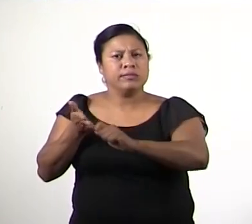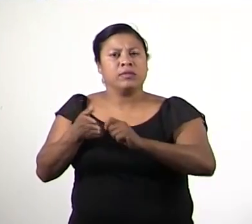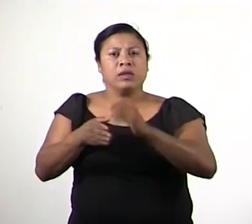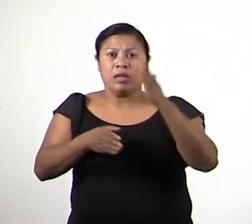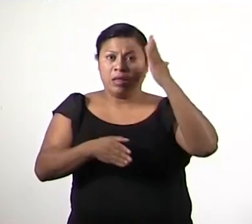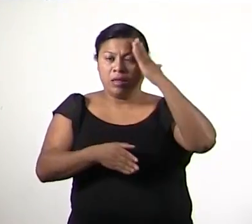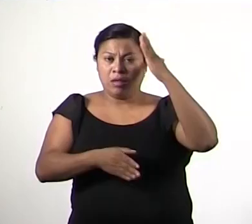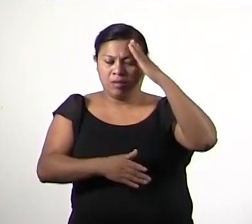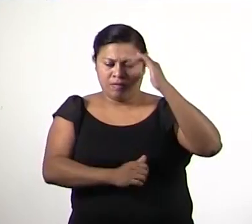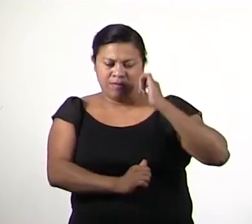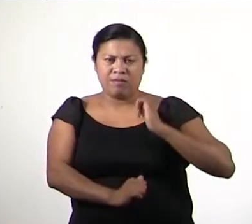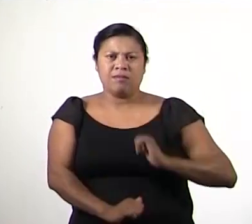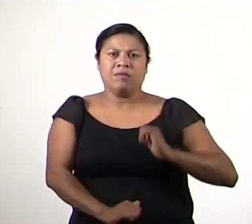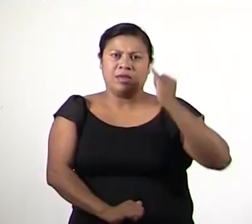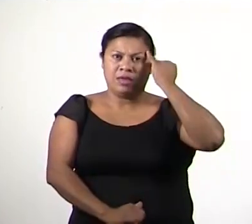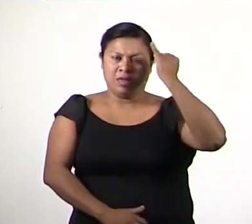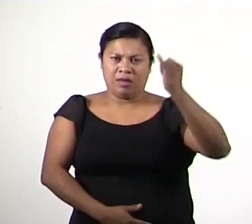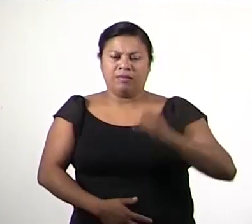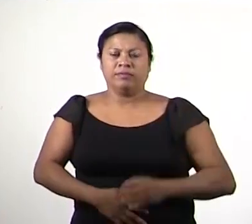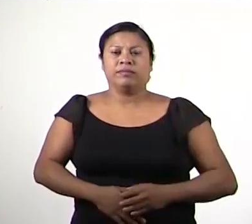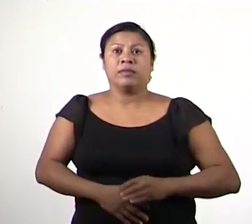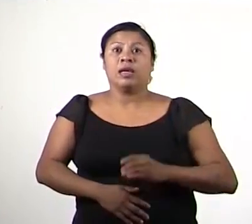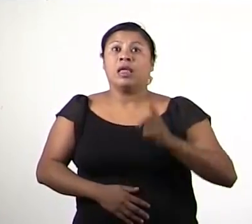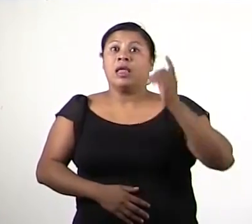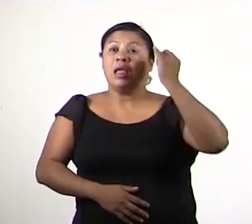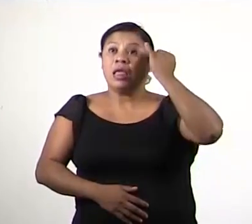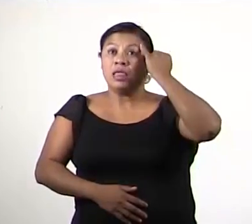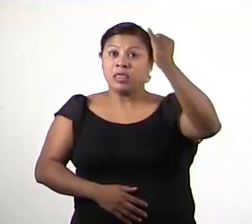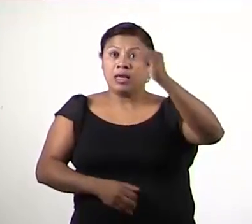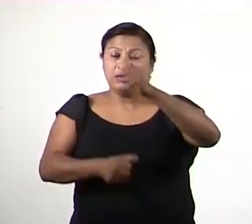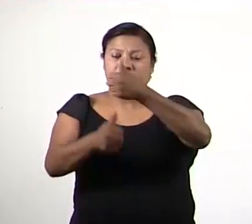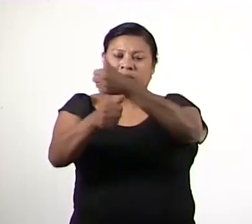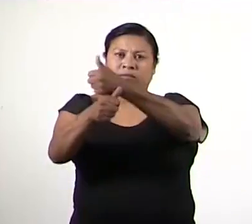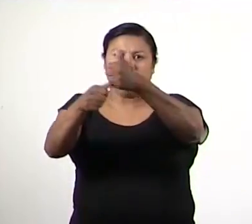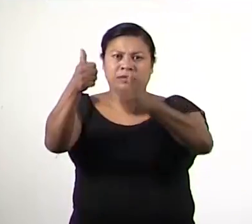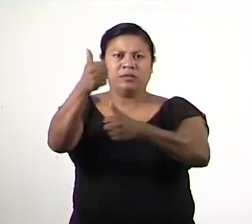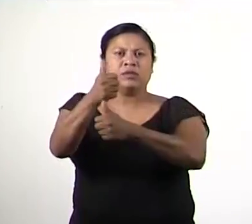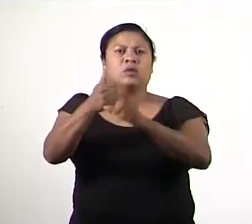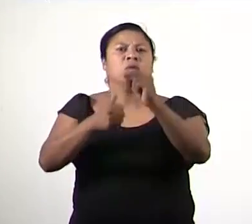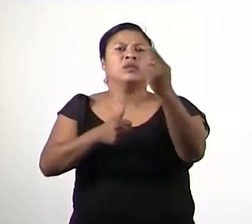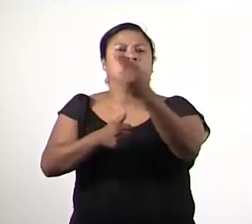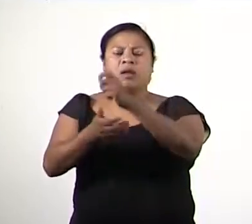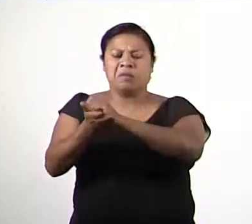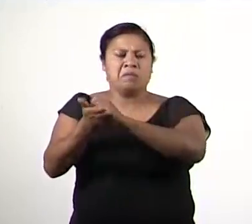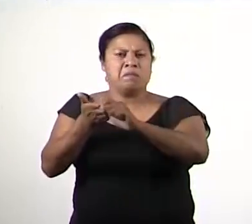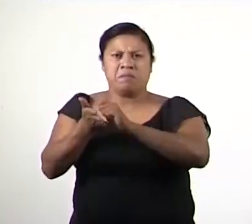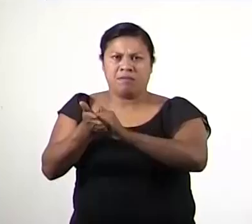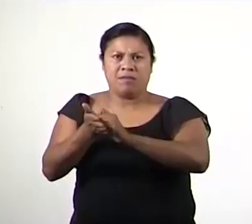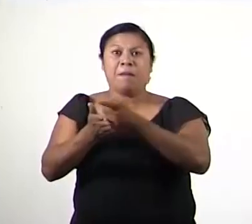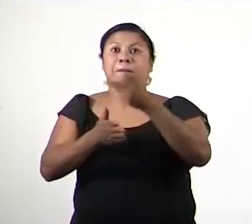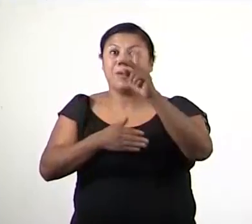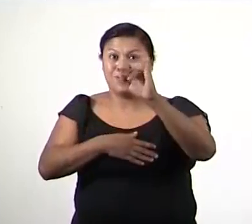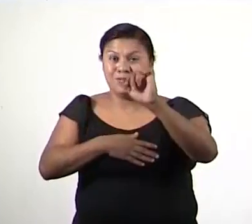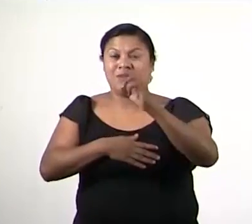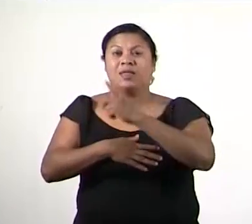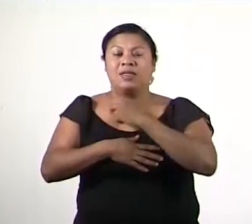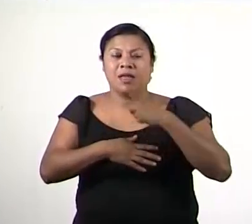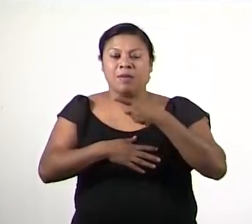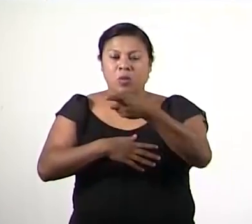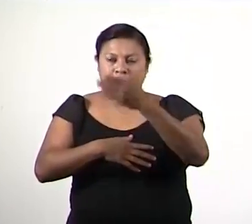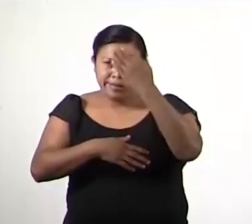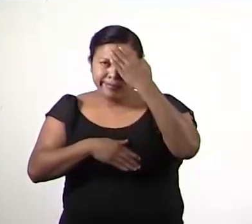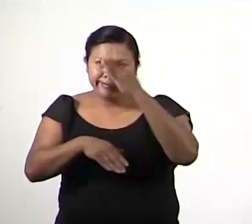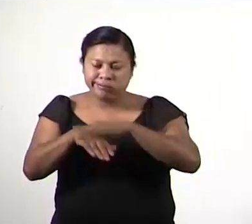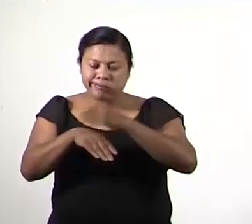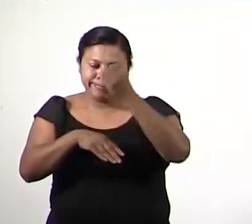principales. Ojo, las ideas secundarias no es necesario que las subrayes, pero sí las debemos de tomar en